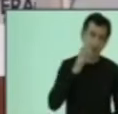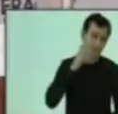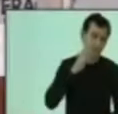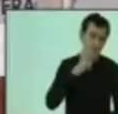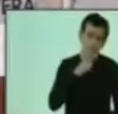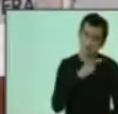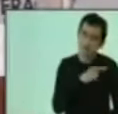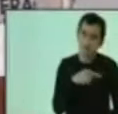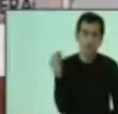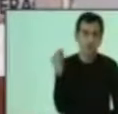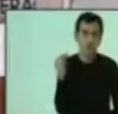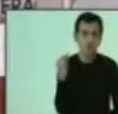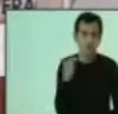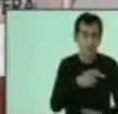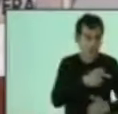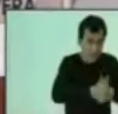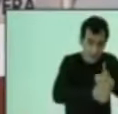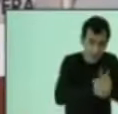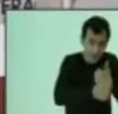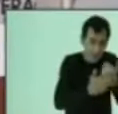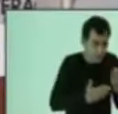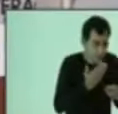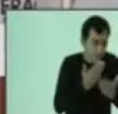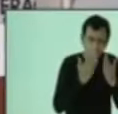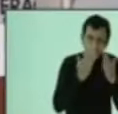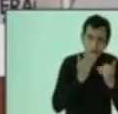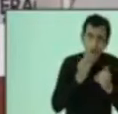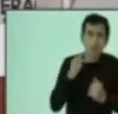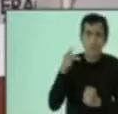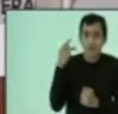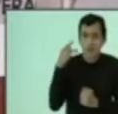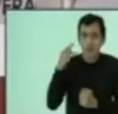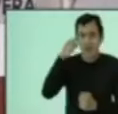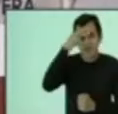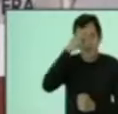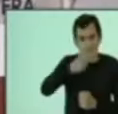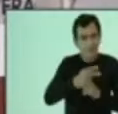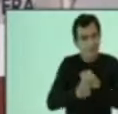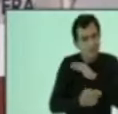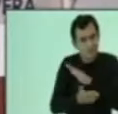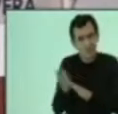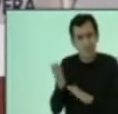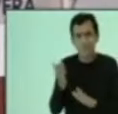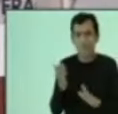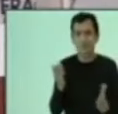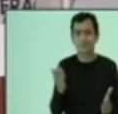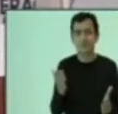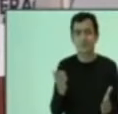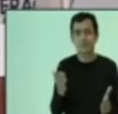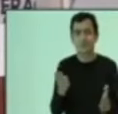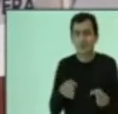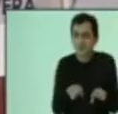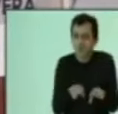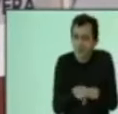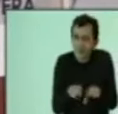carrera que nosotros decíamos no está, salimos a Puebla o México. No es posible que nos vendan productos a nosotros como jóvenes de